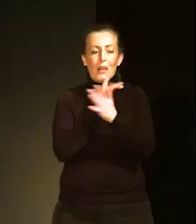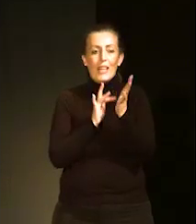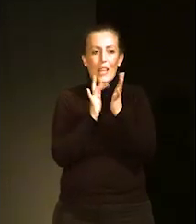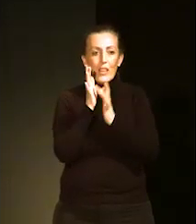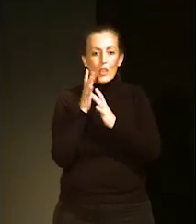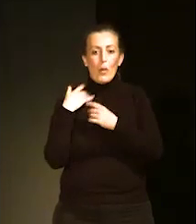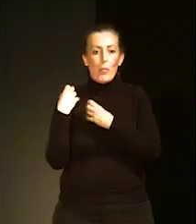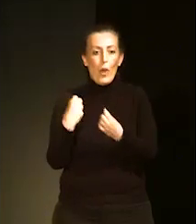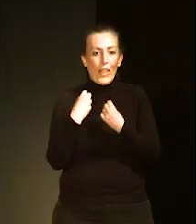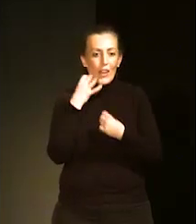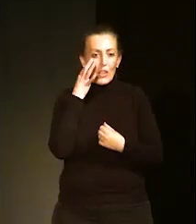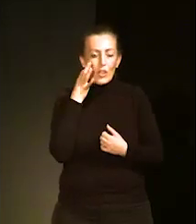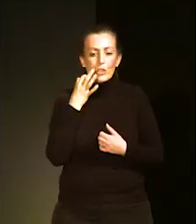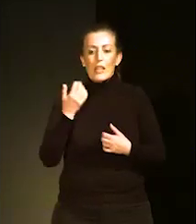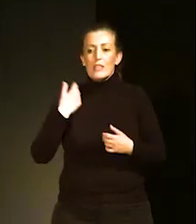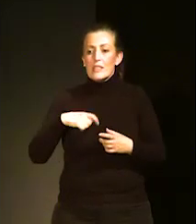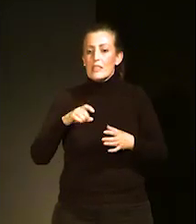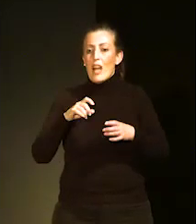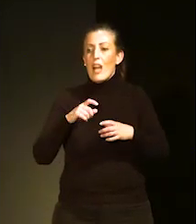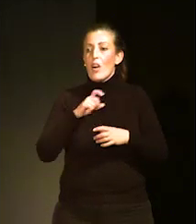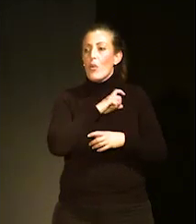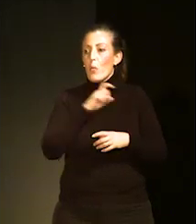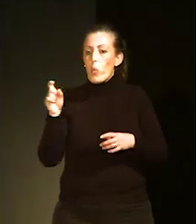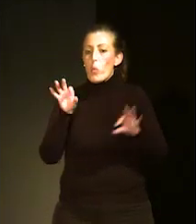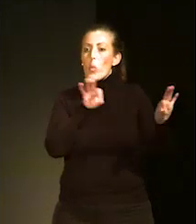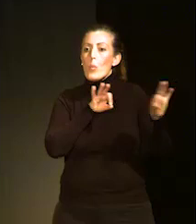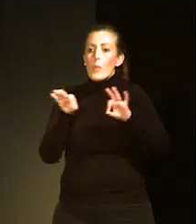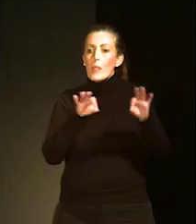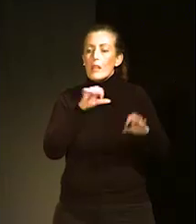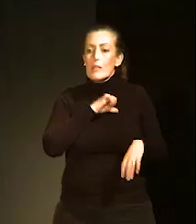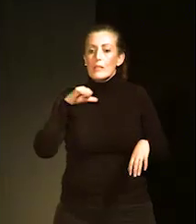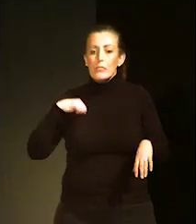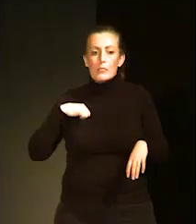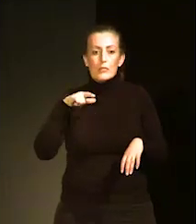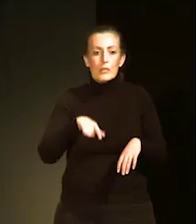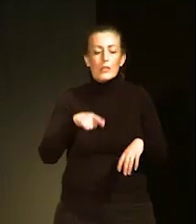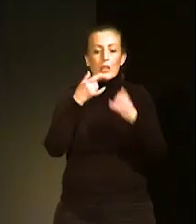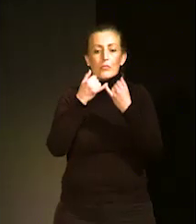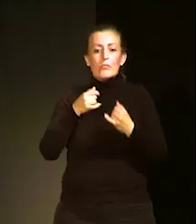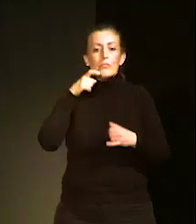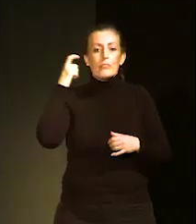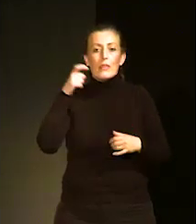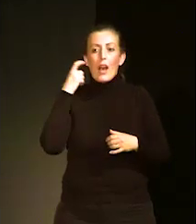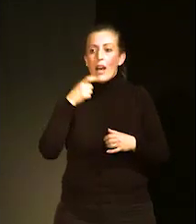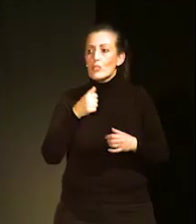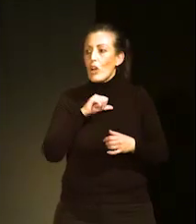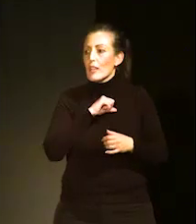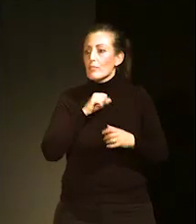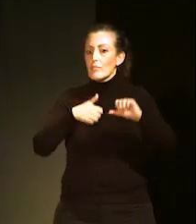poderosas entre otros cofundadora de rayuela teatro independiente y del proyecto de actrices y actores centroamericanos lagartija